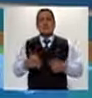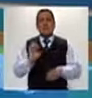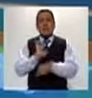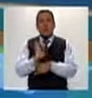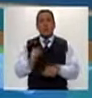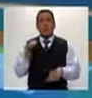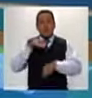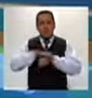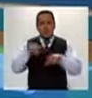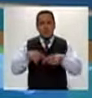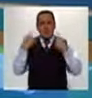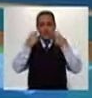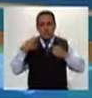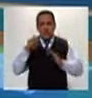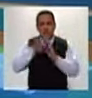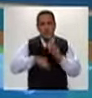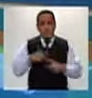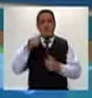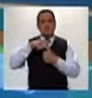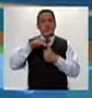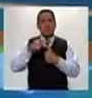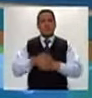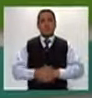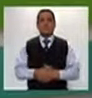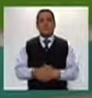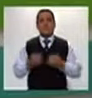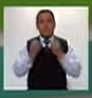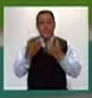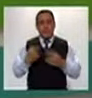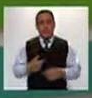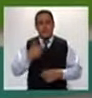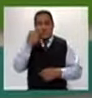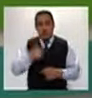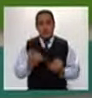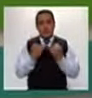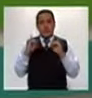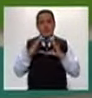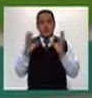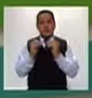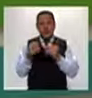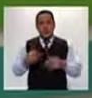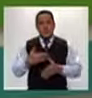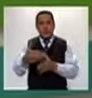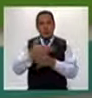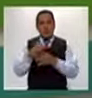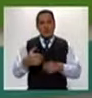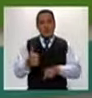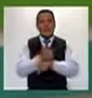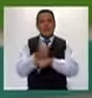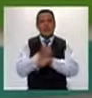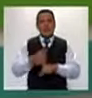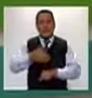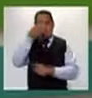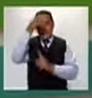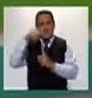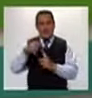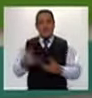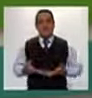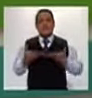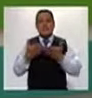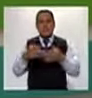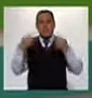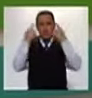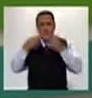justamente en el programa piloto de aquí de tumbes singularmente ecuador está cooperando en la asesoría técnica en darnos el